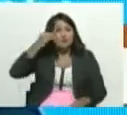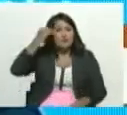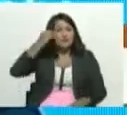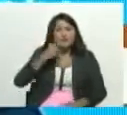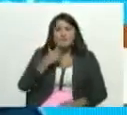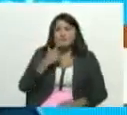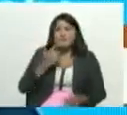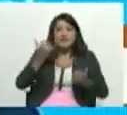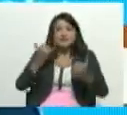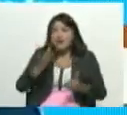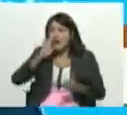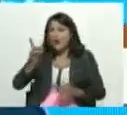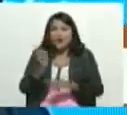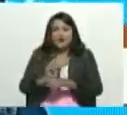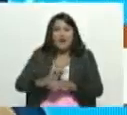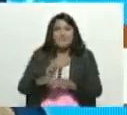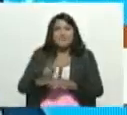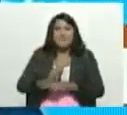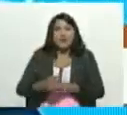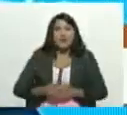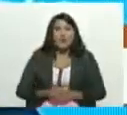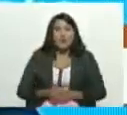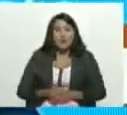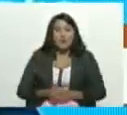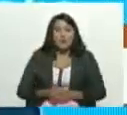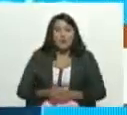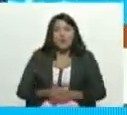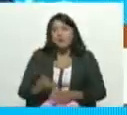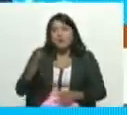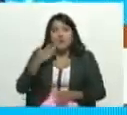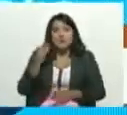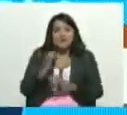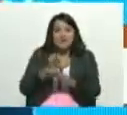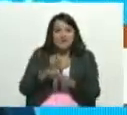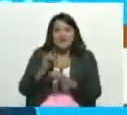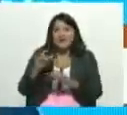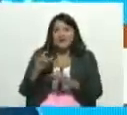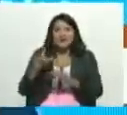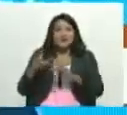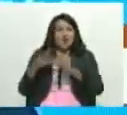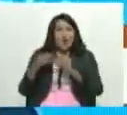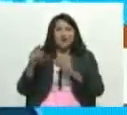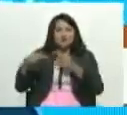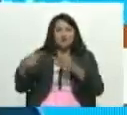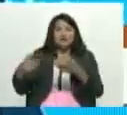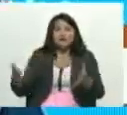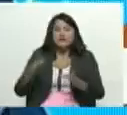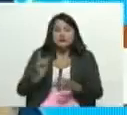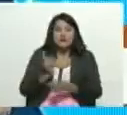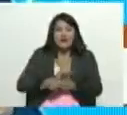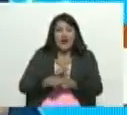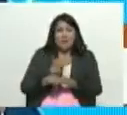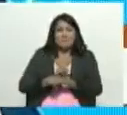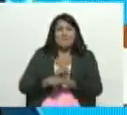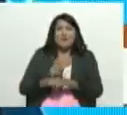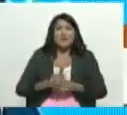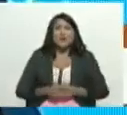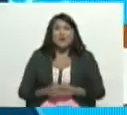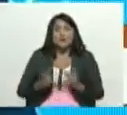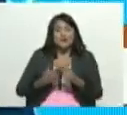el instante donde se nos impone la manera de una existencia